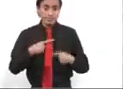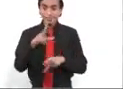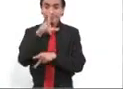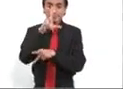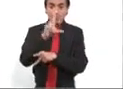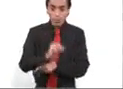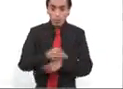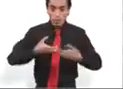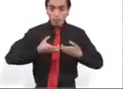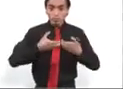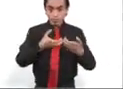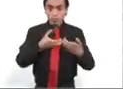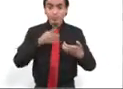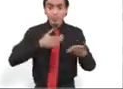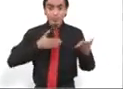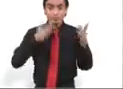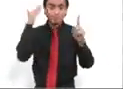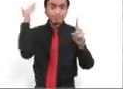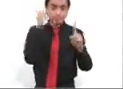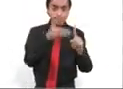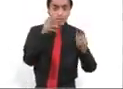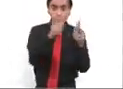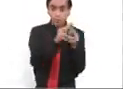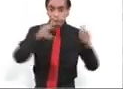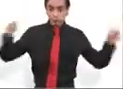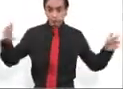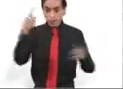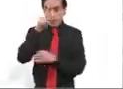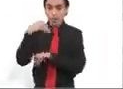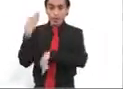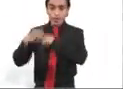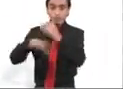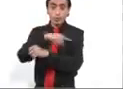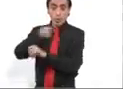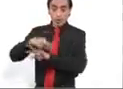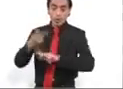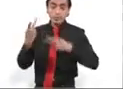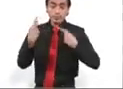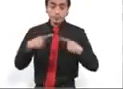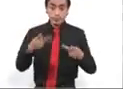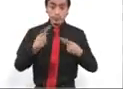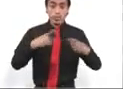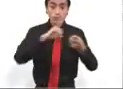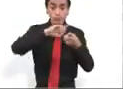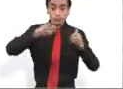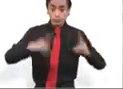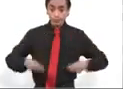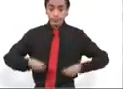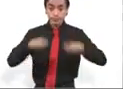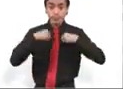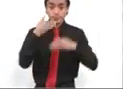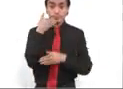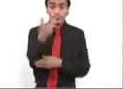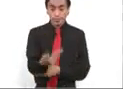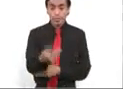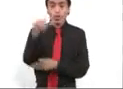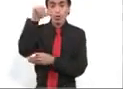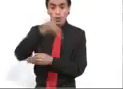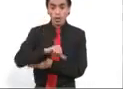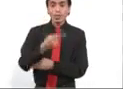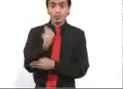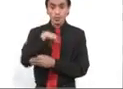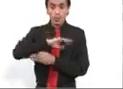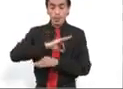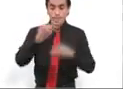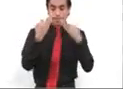camino amplio, es un camino abierto para que todos puedan desarrollar sus vidas. Así que el día de hoy somos